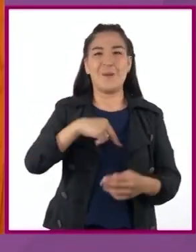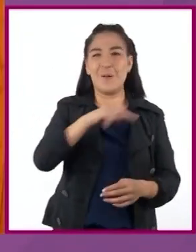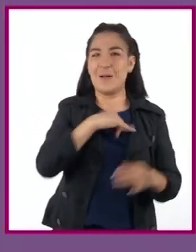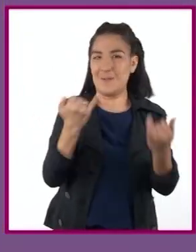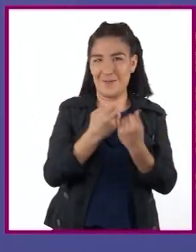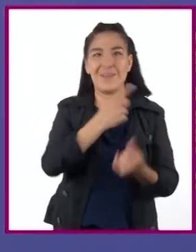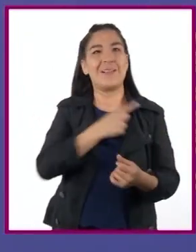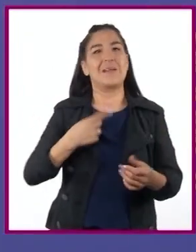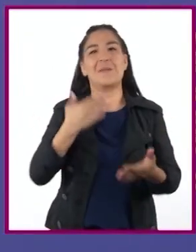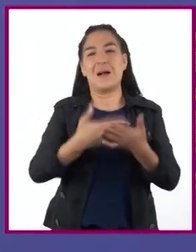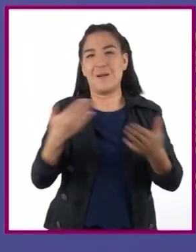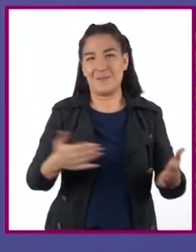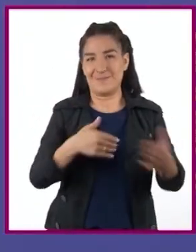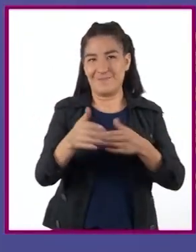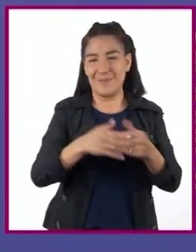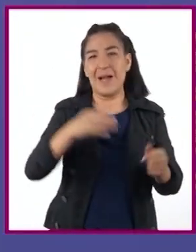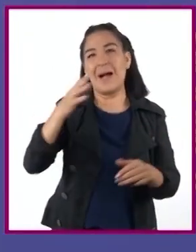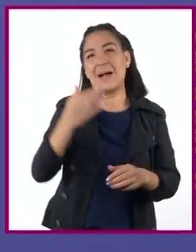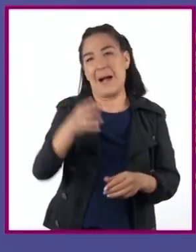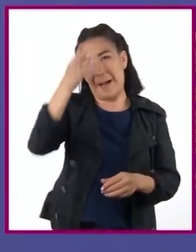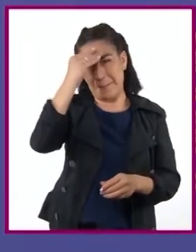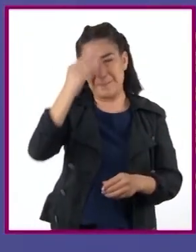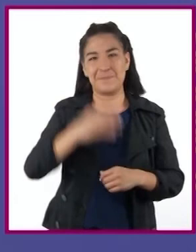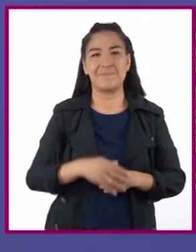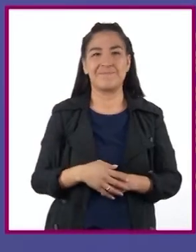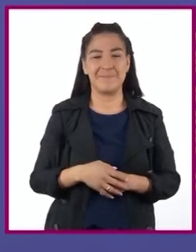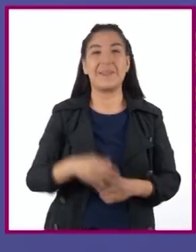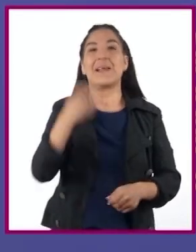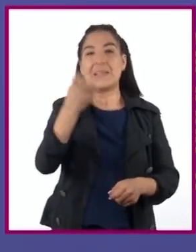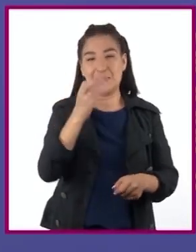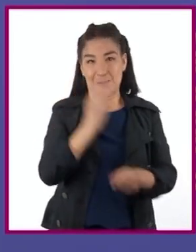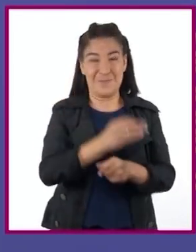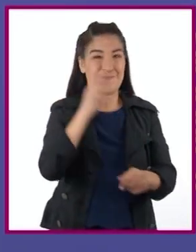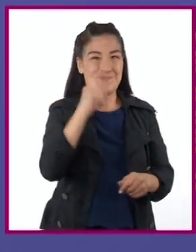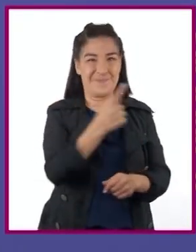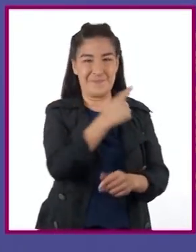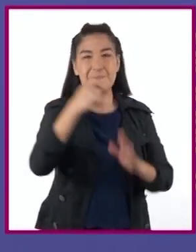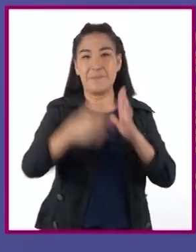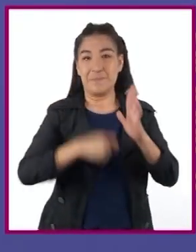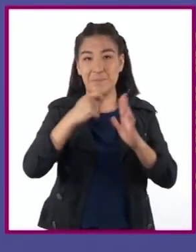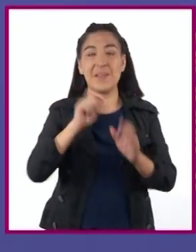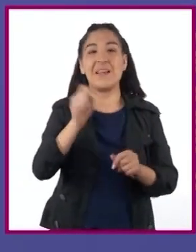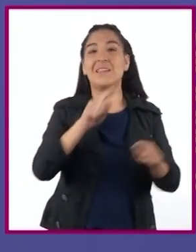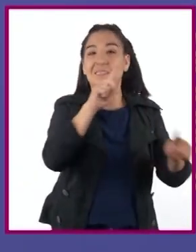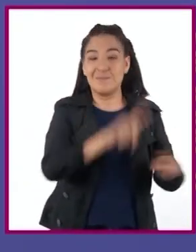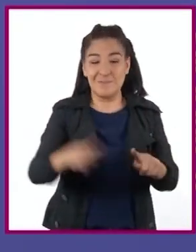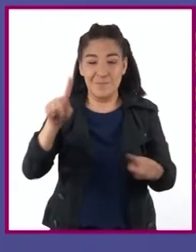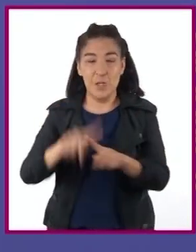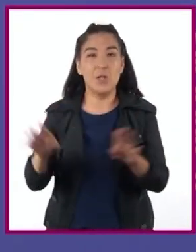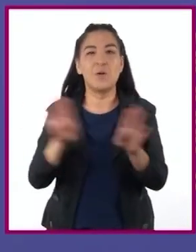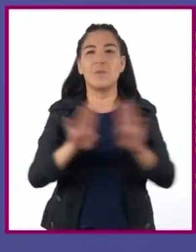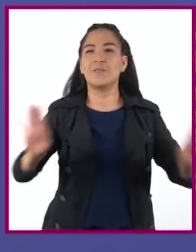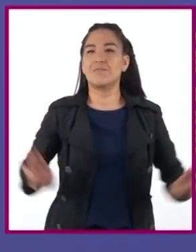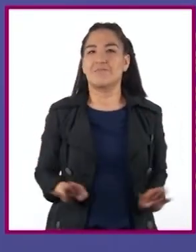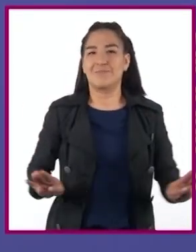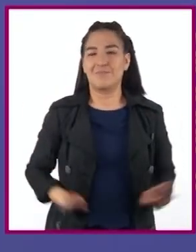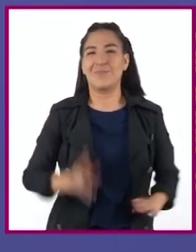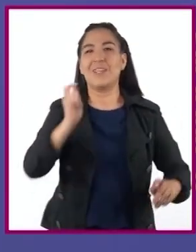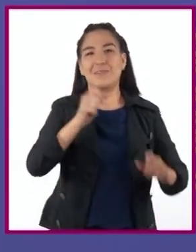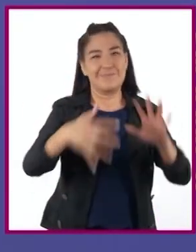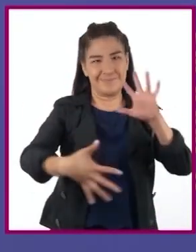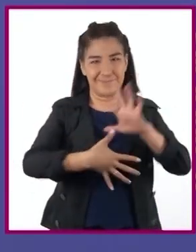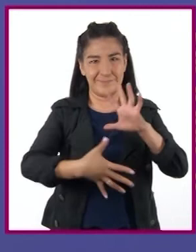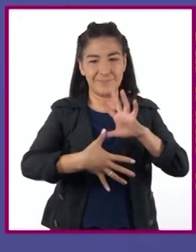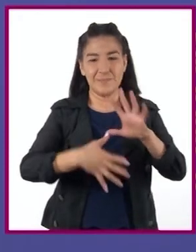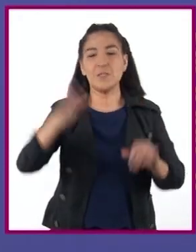mundo actual. Efectivamente, como bien se plantea en el video, la diversidad fue el sello característico de Mesoamérica,